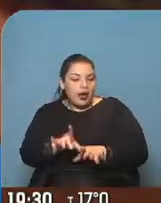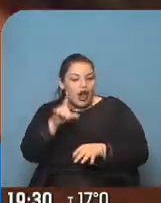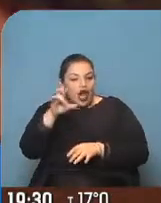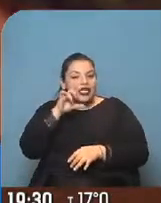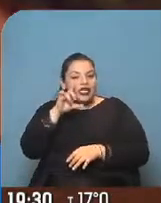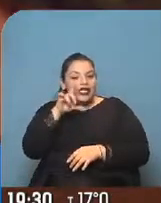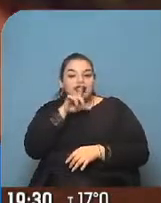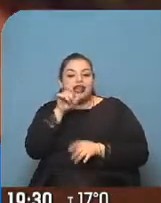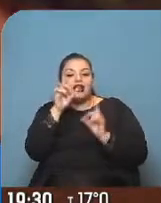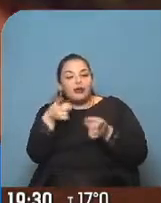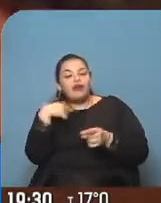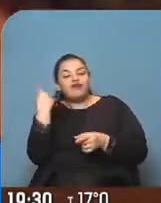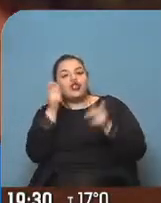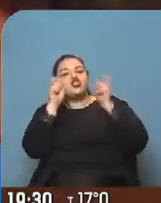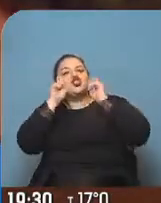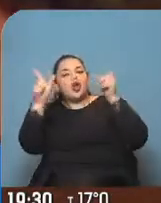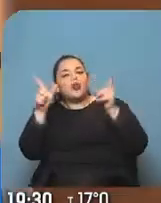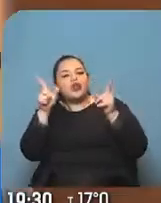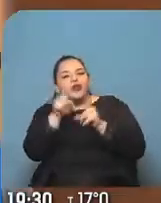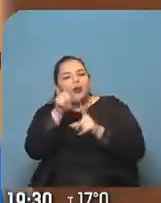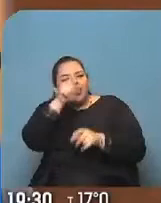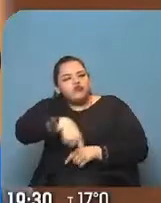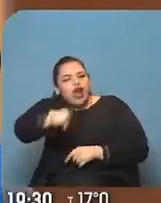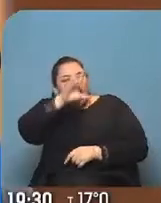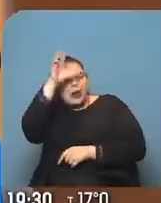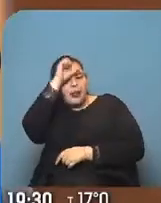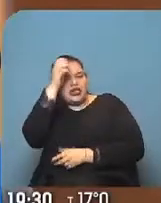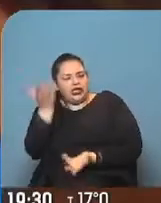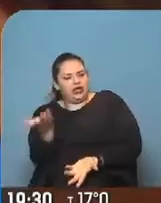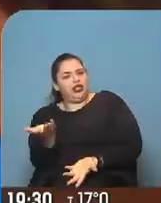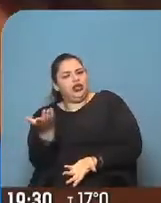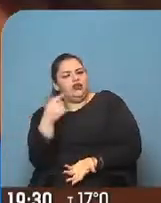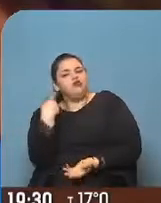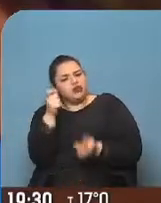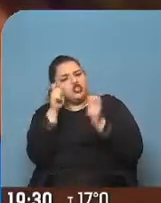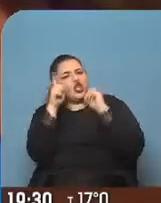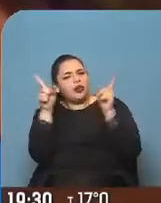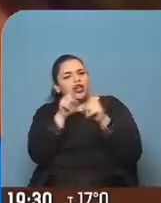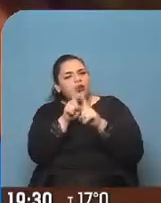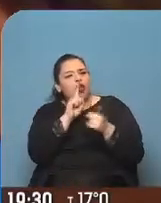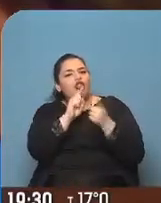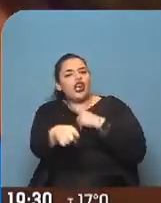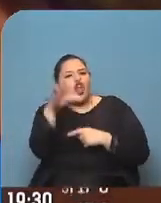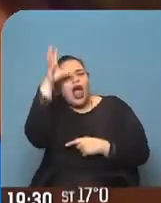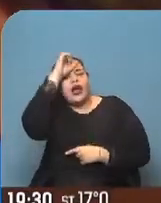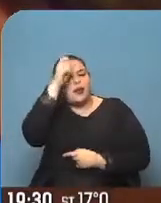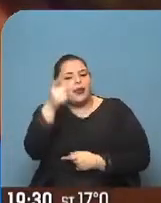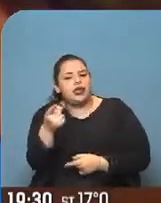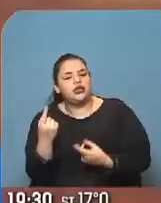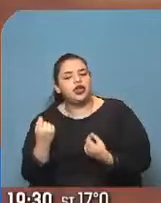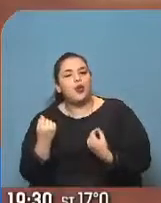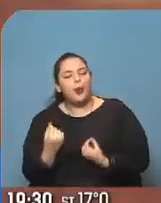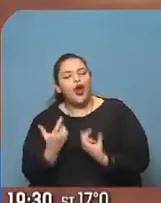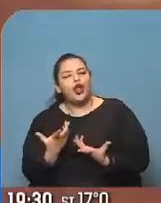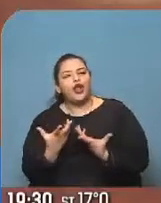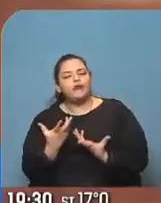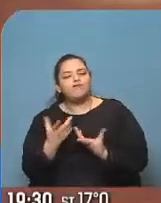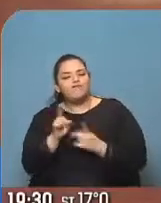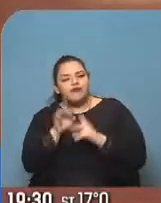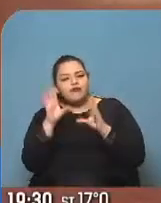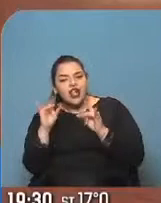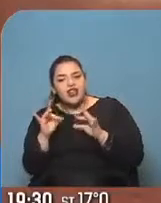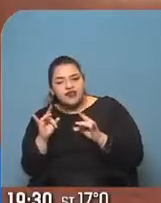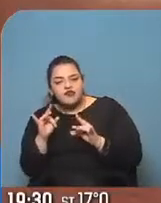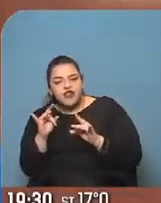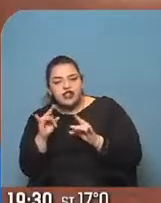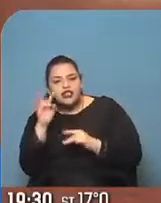nos sorprende que se arrepientan nos sorprende que tomen esa actitud porque es es difícil